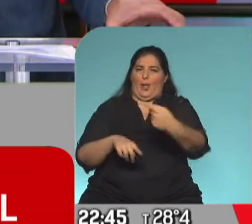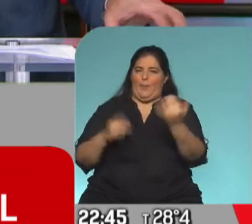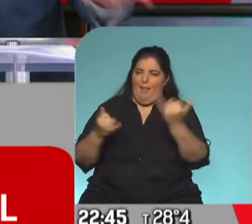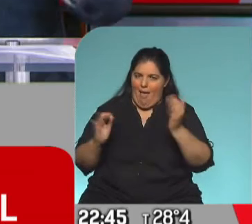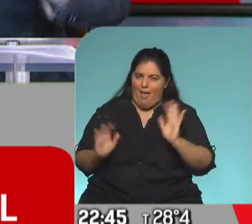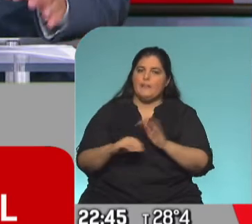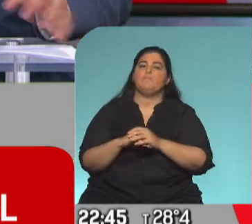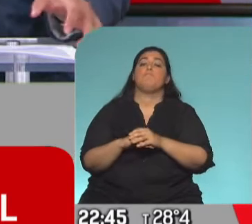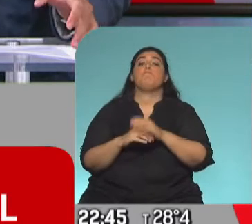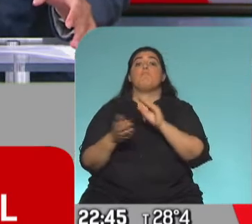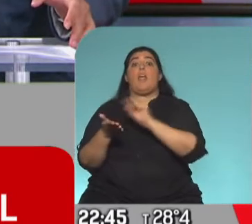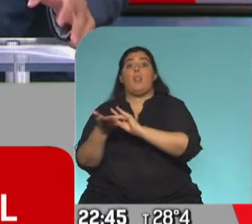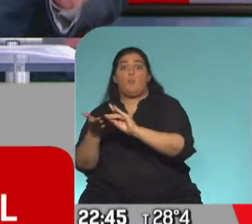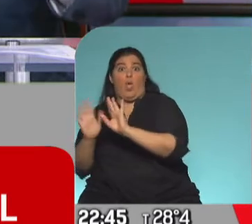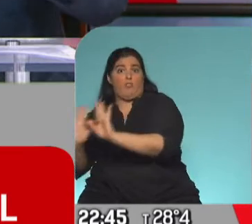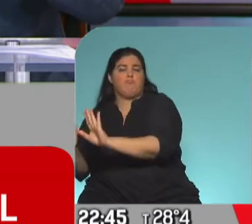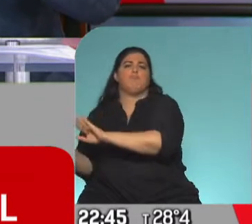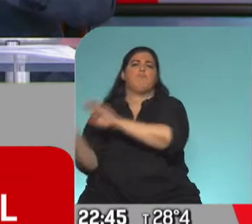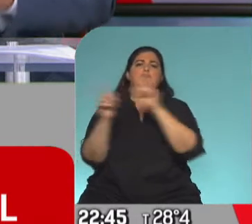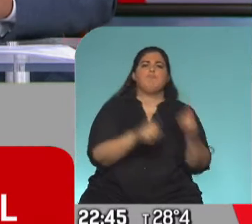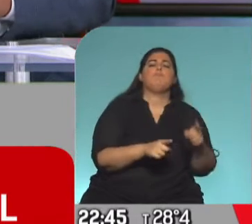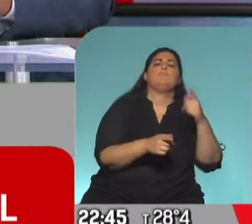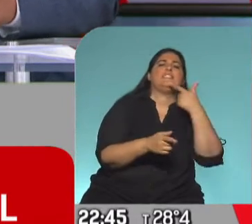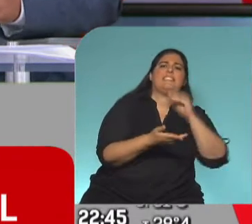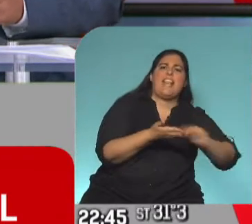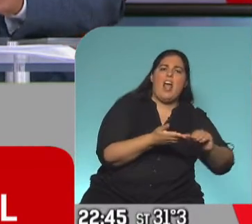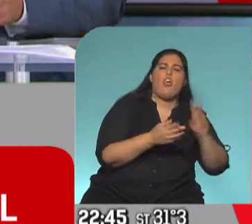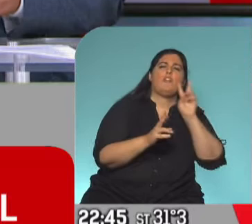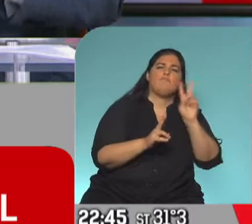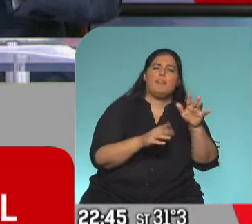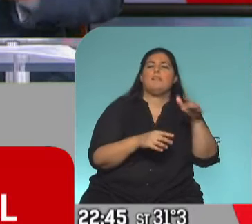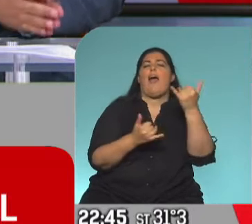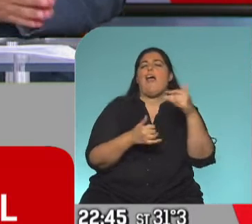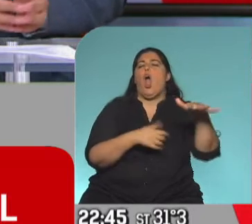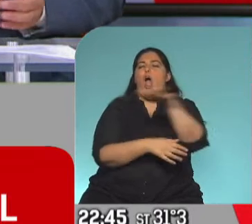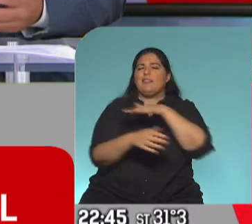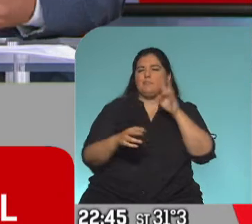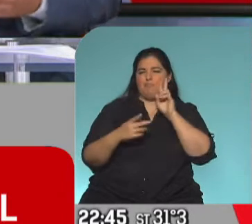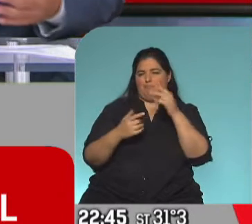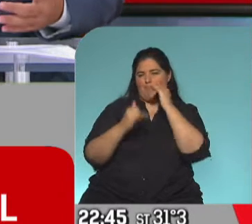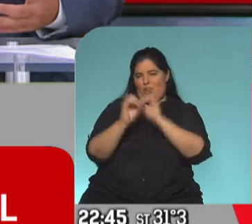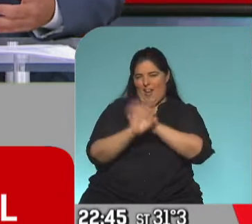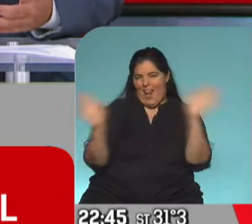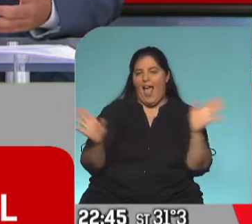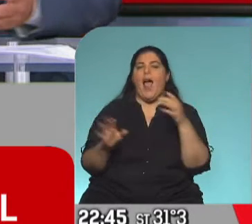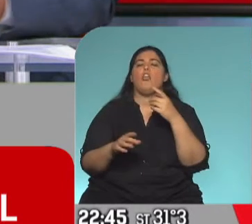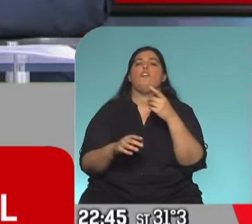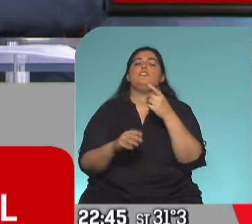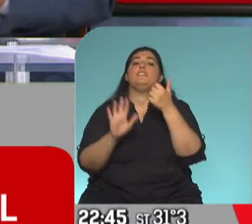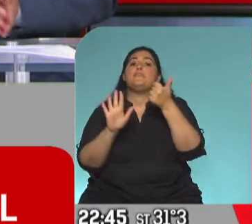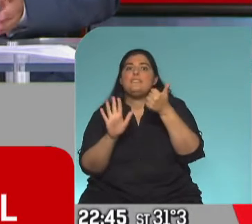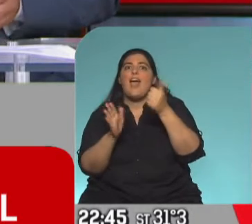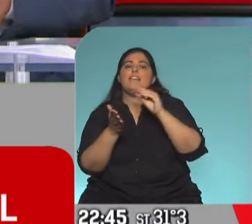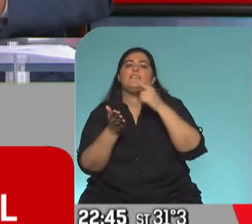vamos de diputados a senadores. Esto es lo que ocurre en vivo. Contextualizamos para que ustedes tengan claro. Había 6 senadores cuyos votos no se